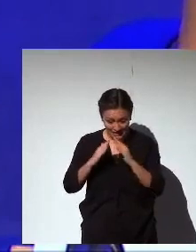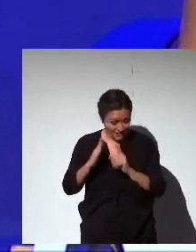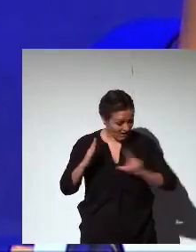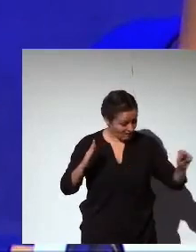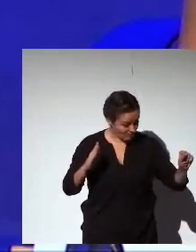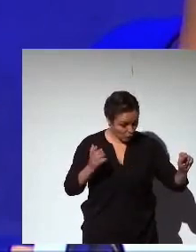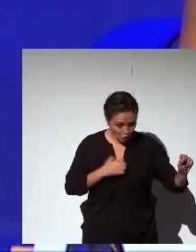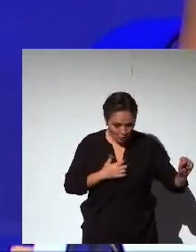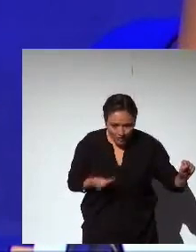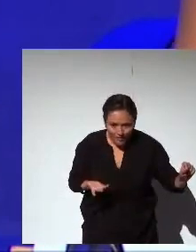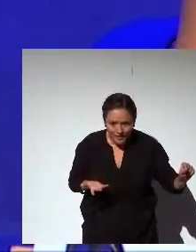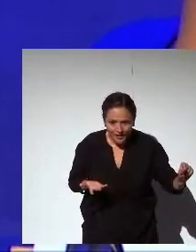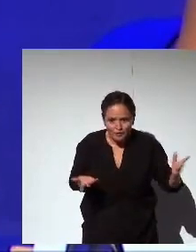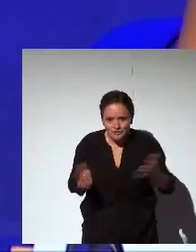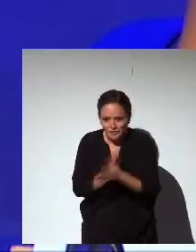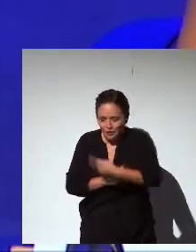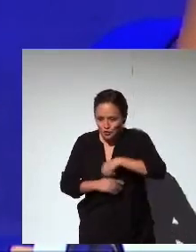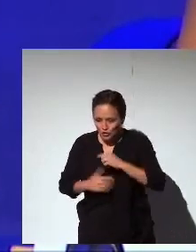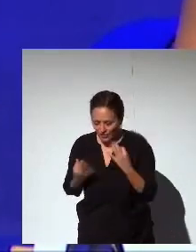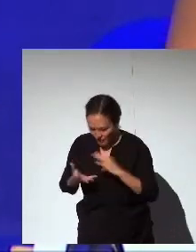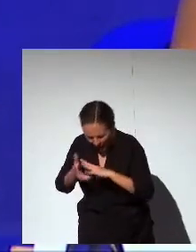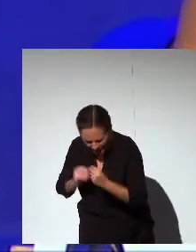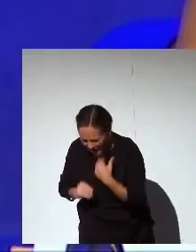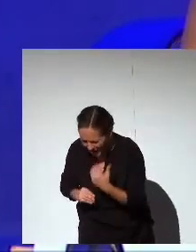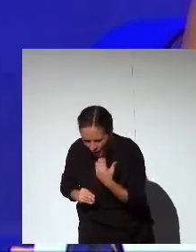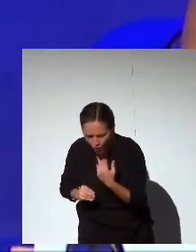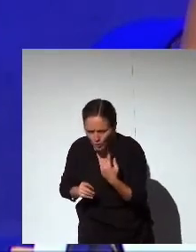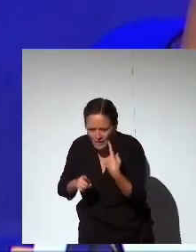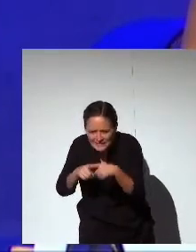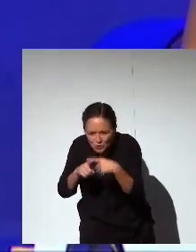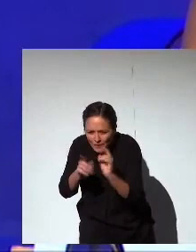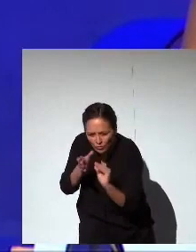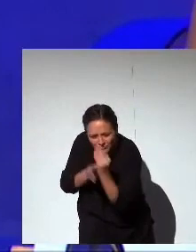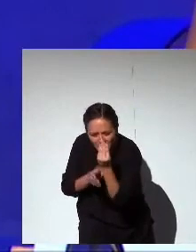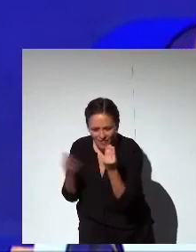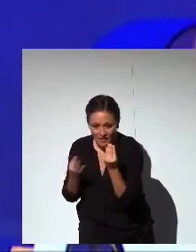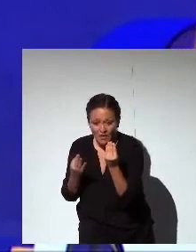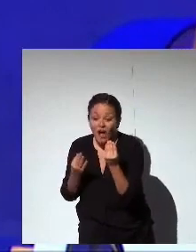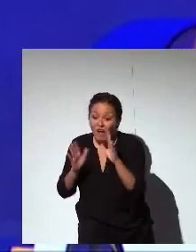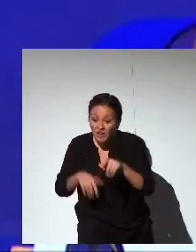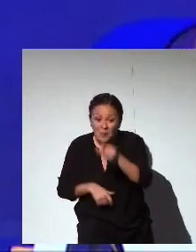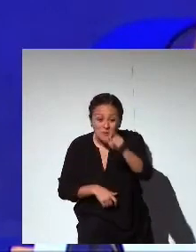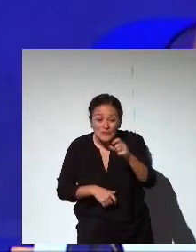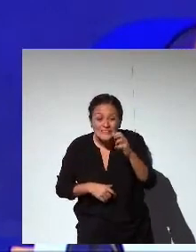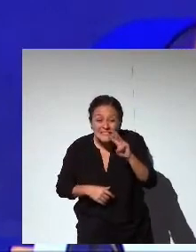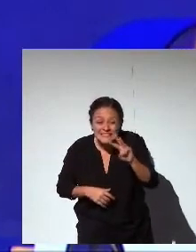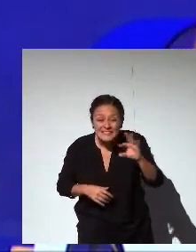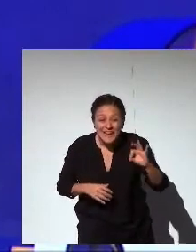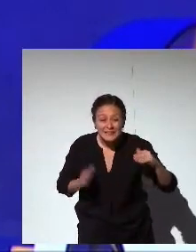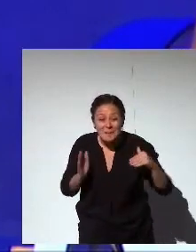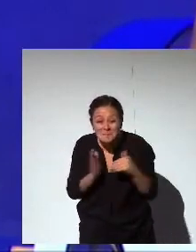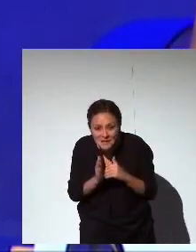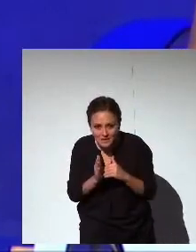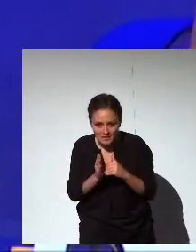pues tengamos capacidad de adaptación. Montamos un instrumento que le permitió a 30.000 personas desde su casa,